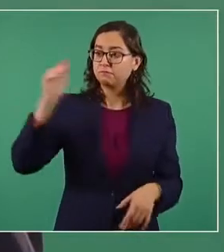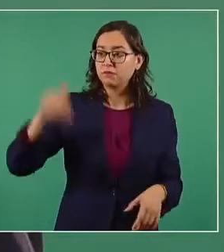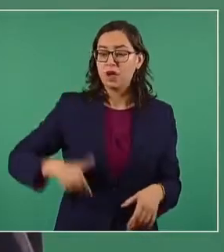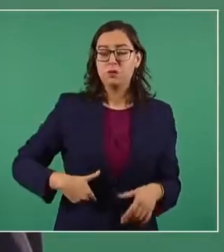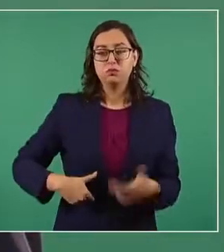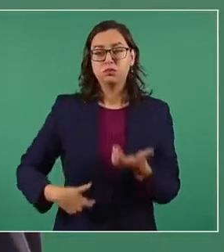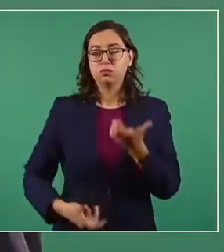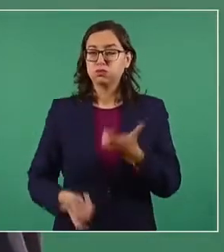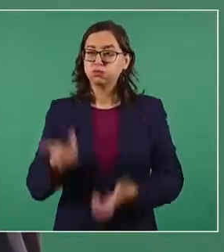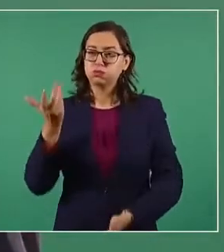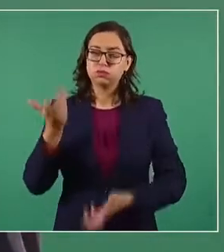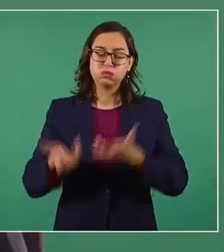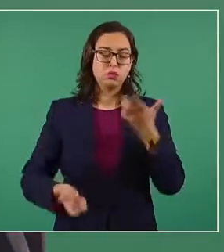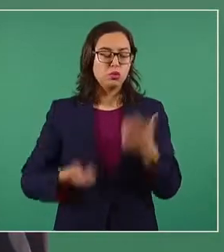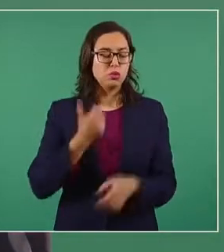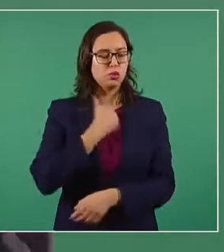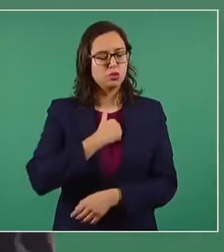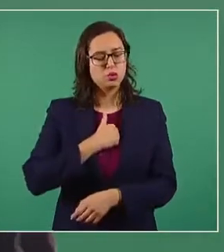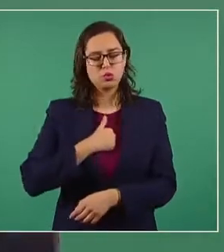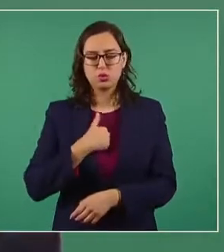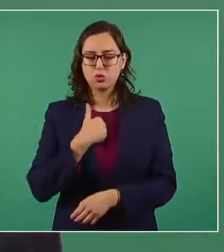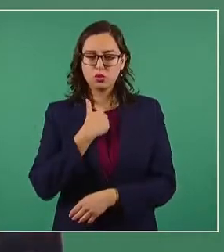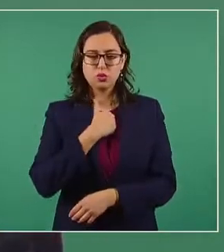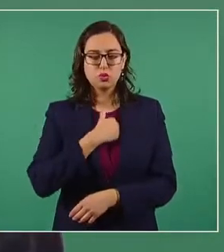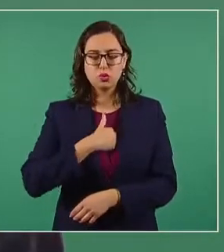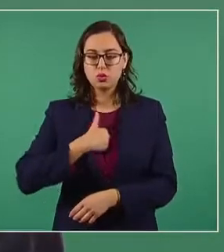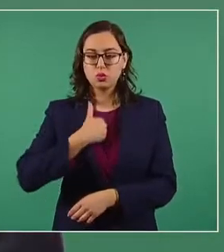accidente lamentable.